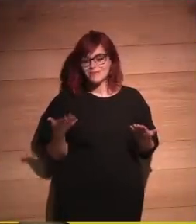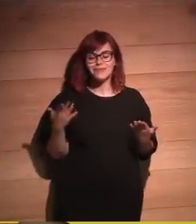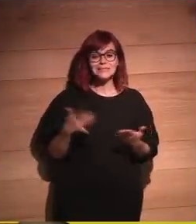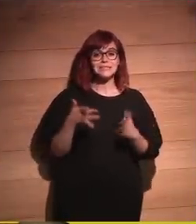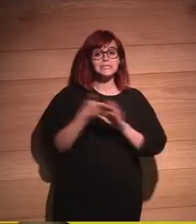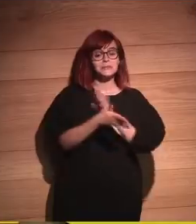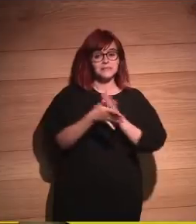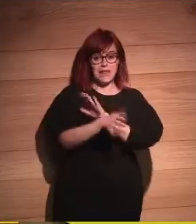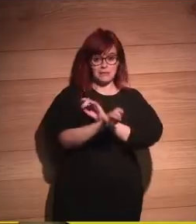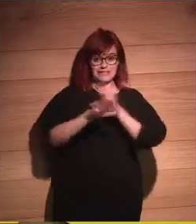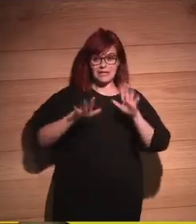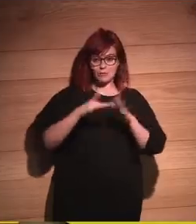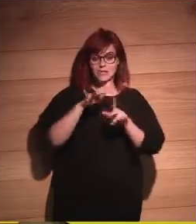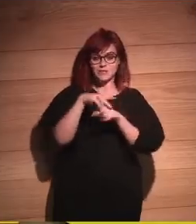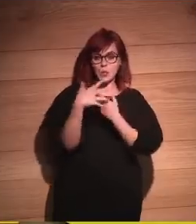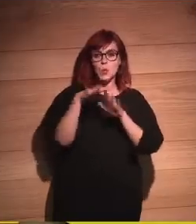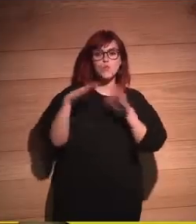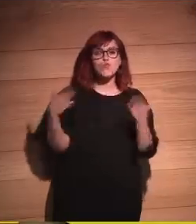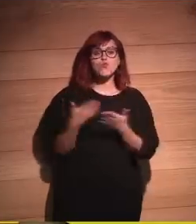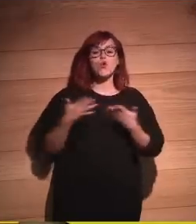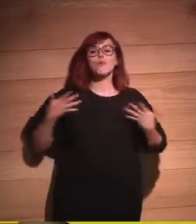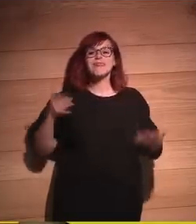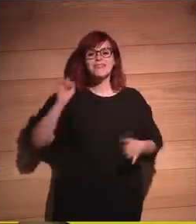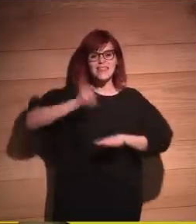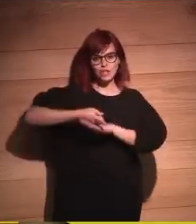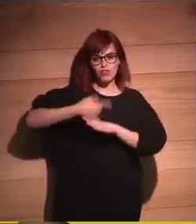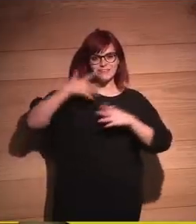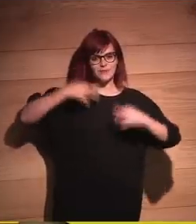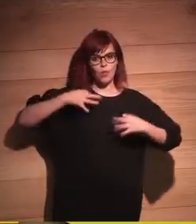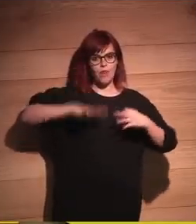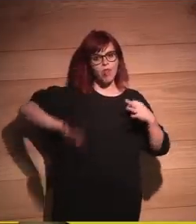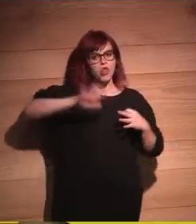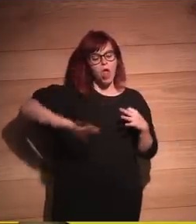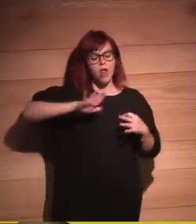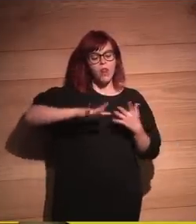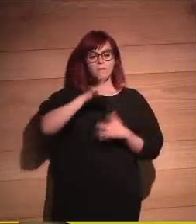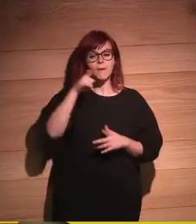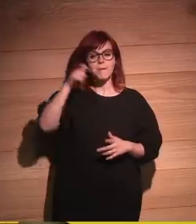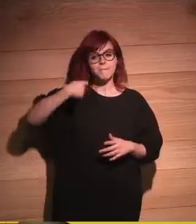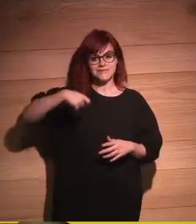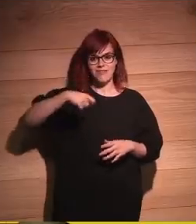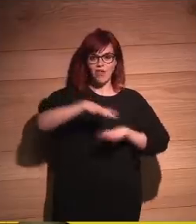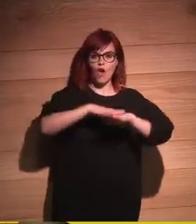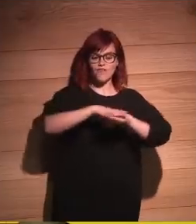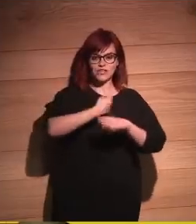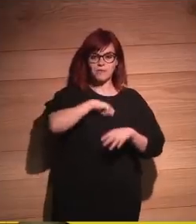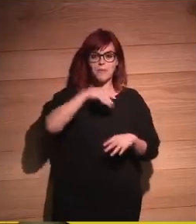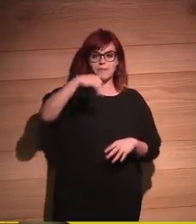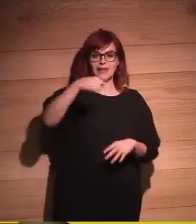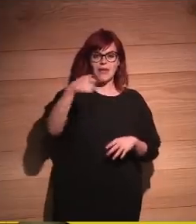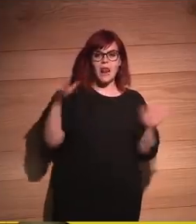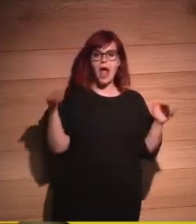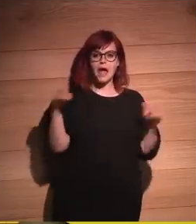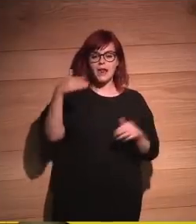para explicar este estado del mundo que el director de Seguridad Nacional en la presidencia del Gobierno de España, Miguel Ángel